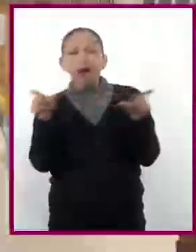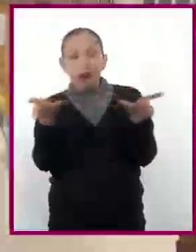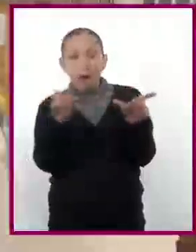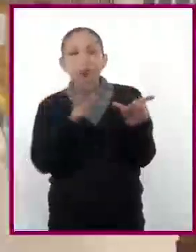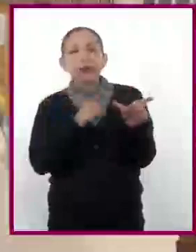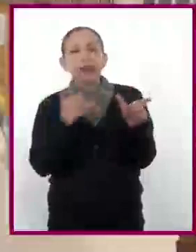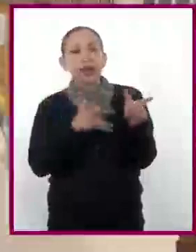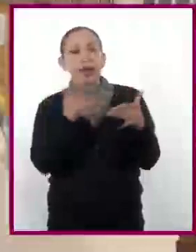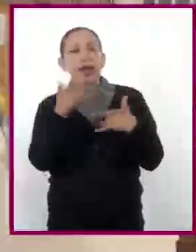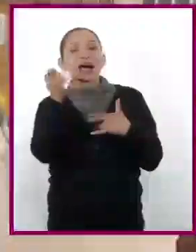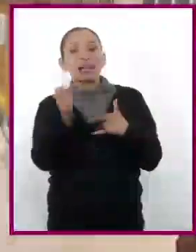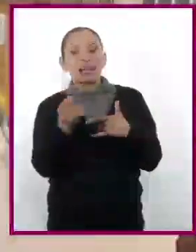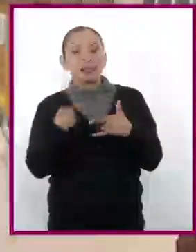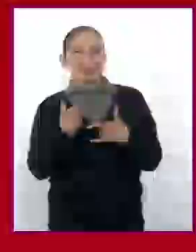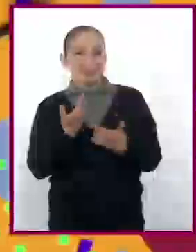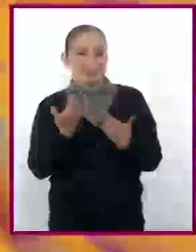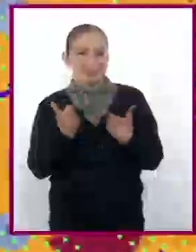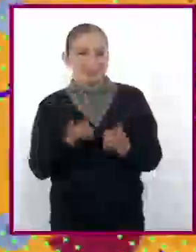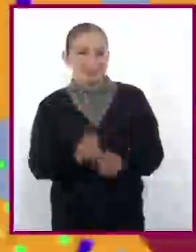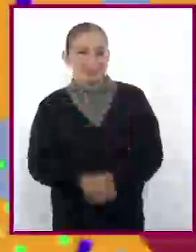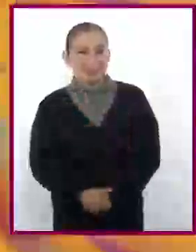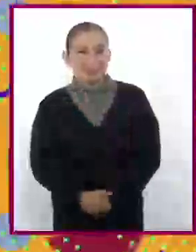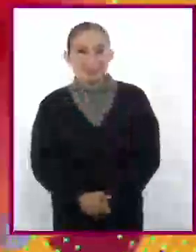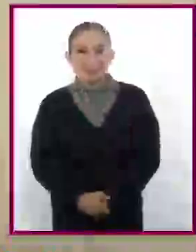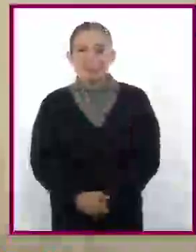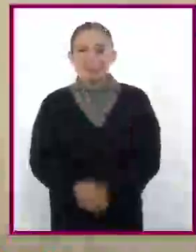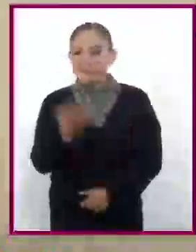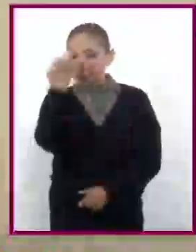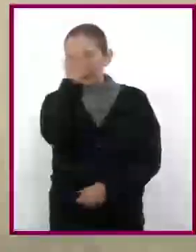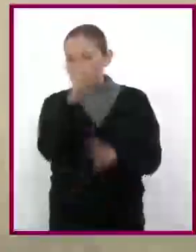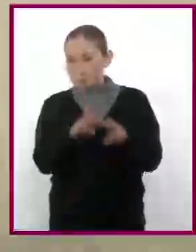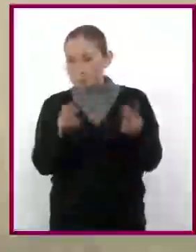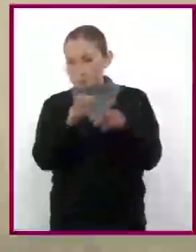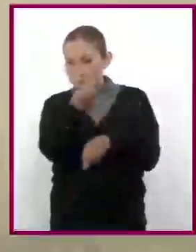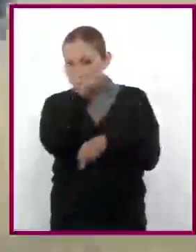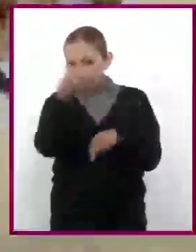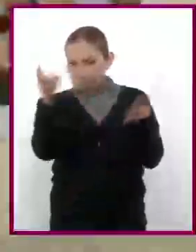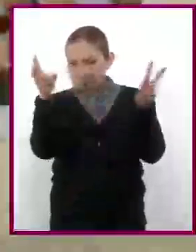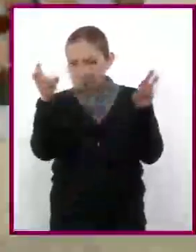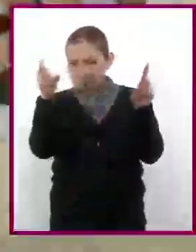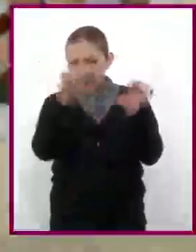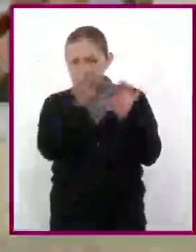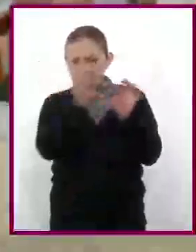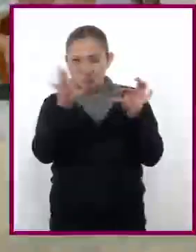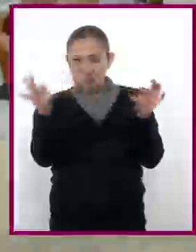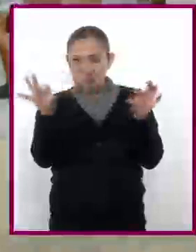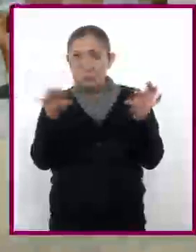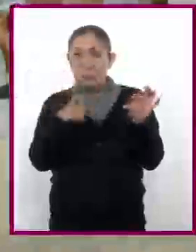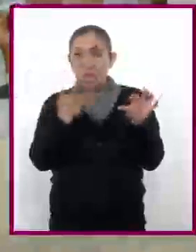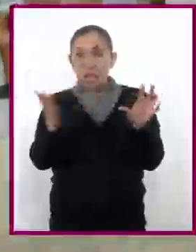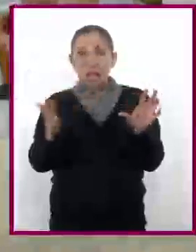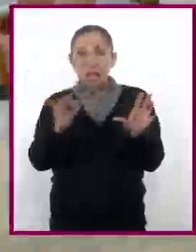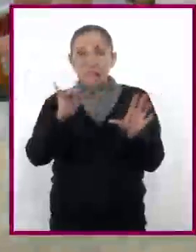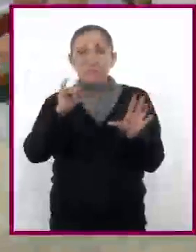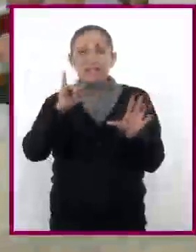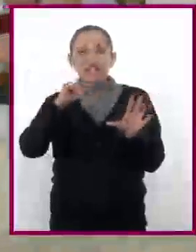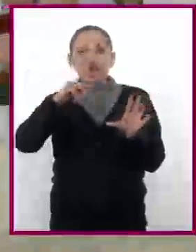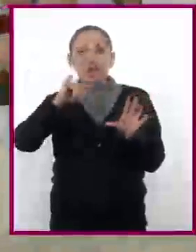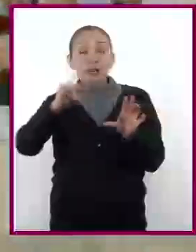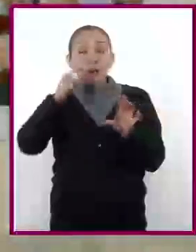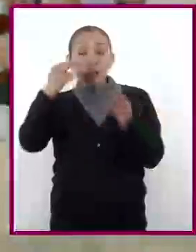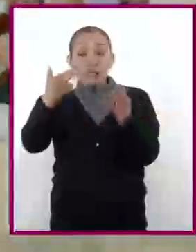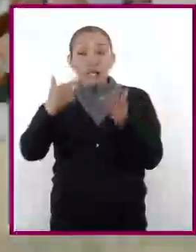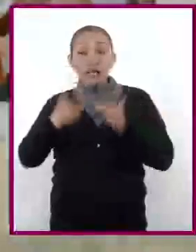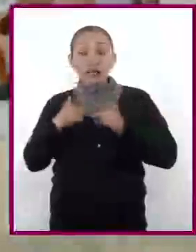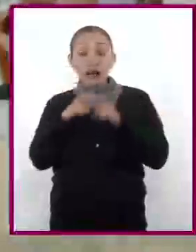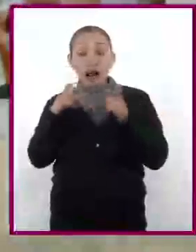también podemos inferir su significado. Analicemos la siguiente oración. El impresionismo nos ha